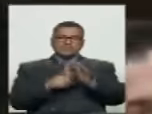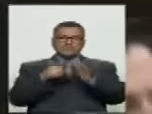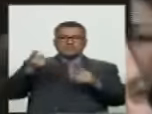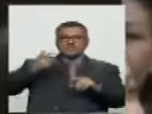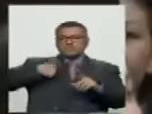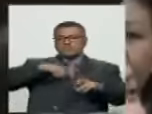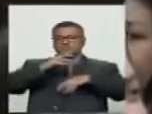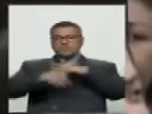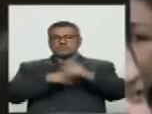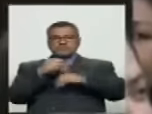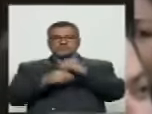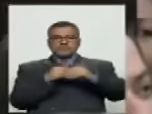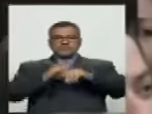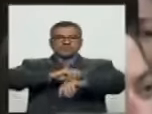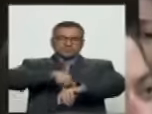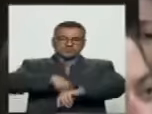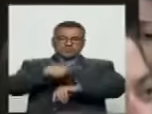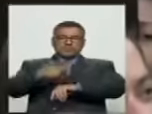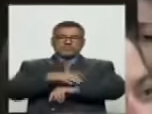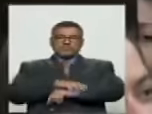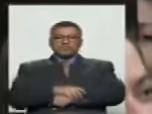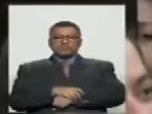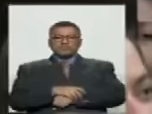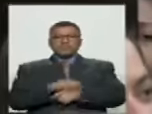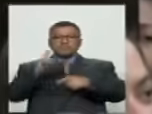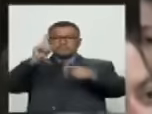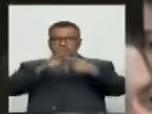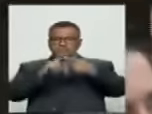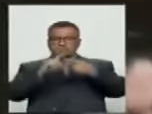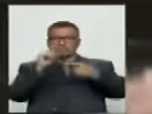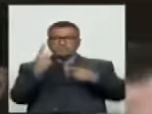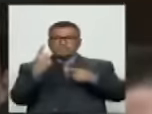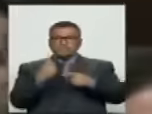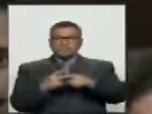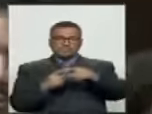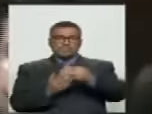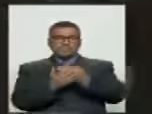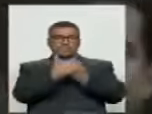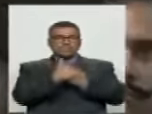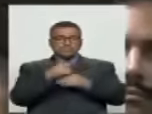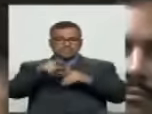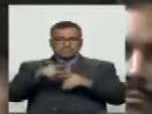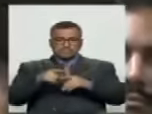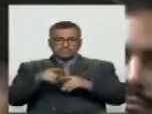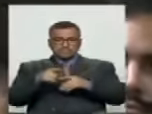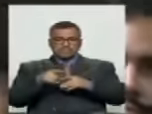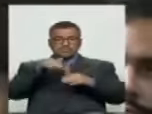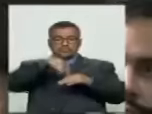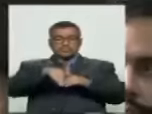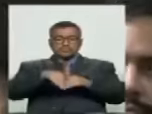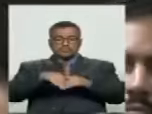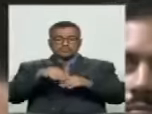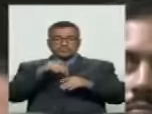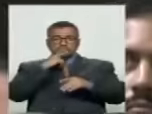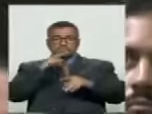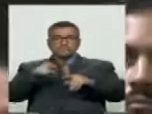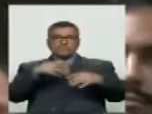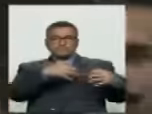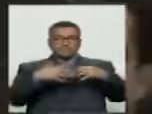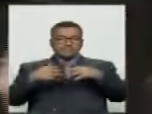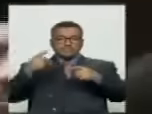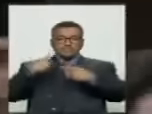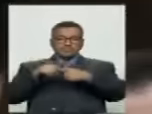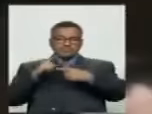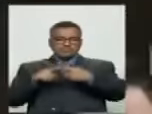que se generaran posteriormente. Uno, el resguardo de la soberanía. Dirimir cualquier conflicto,